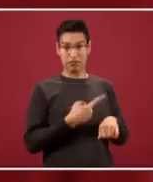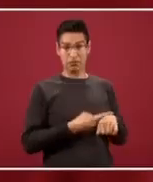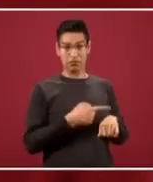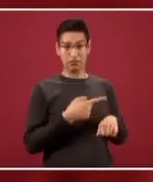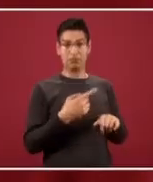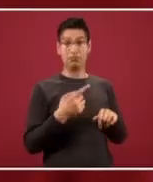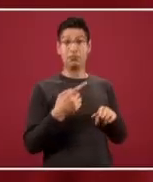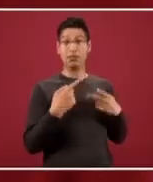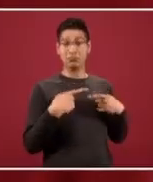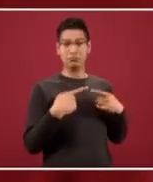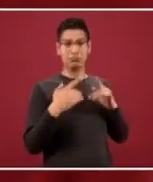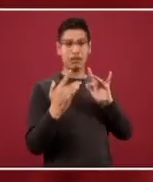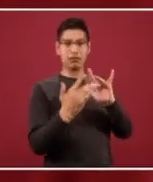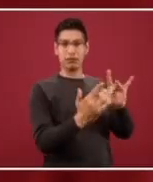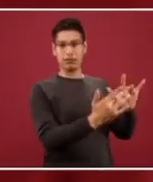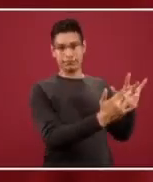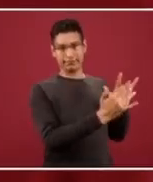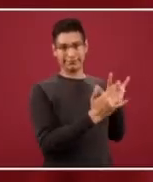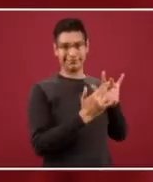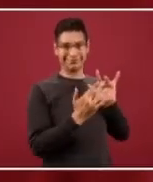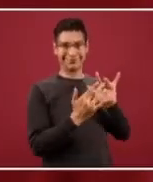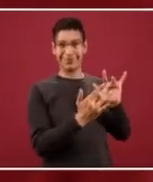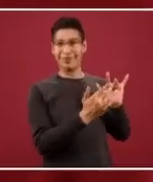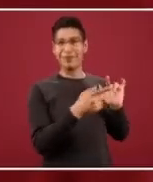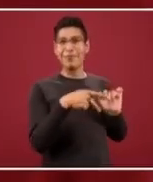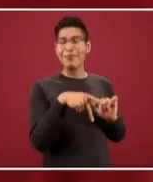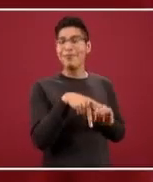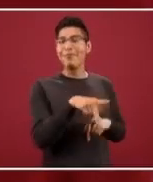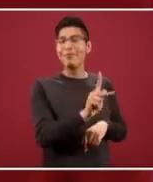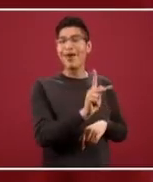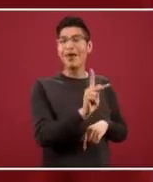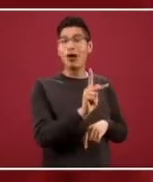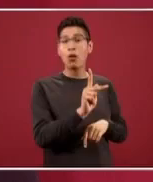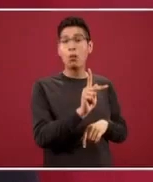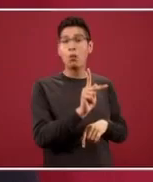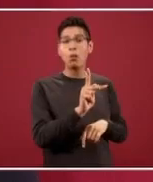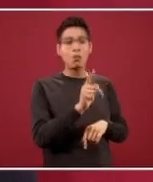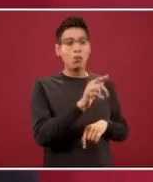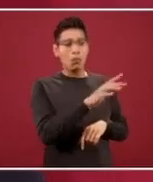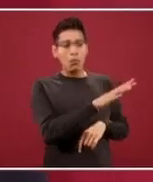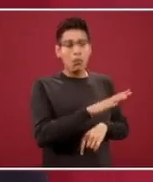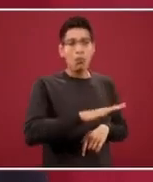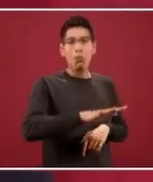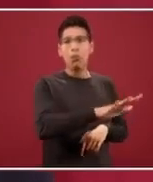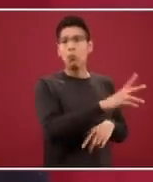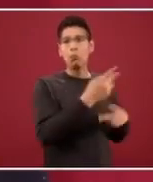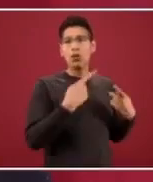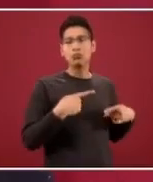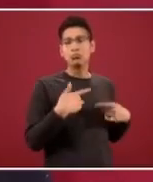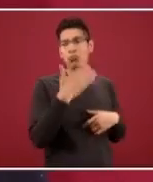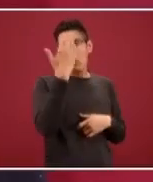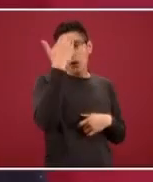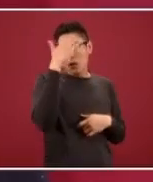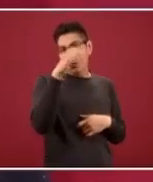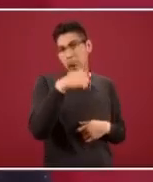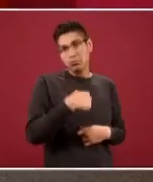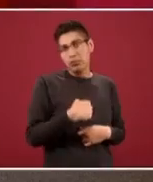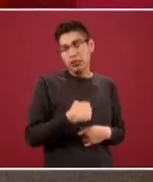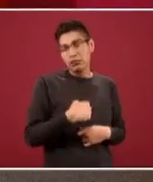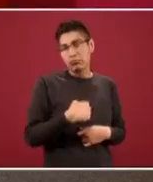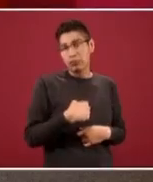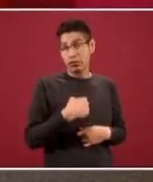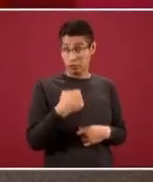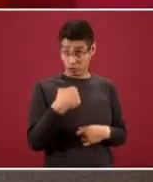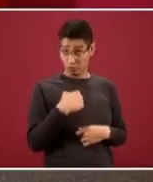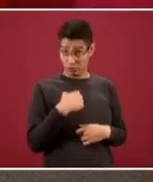es ese contacto porque las personas que estuvieron a mi alrededor no me conocen, no soy un contacto directo de ellos.